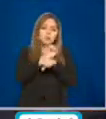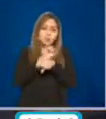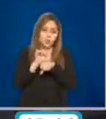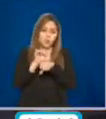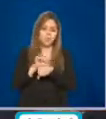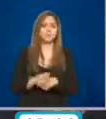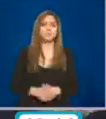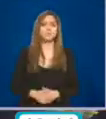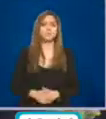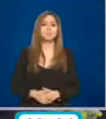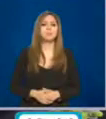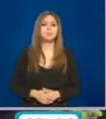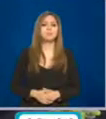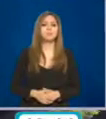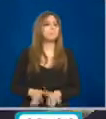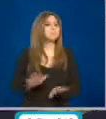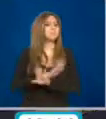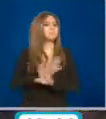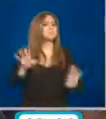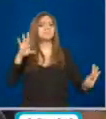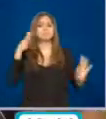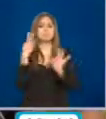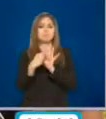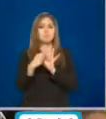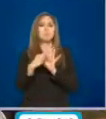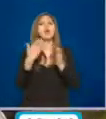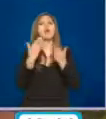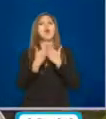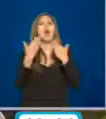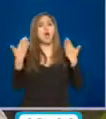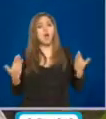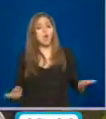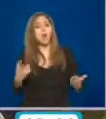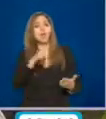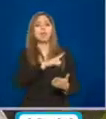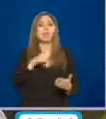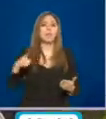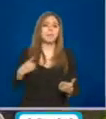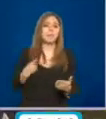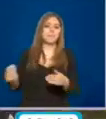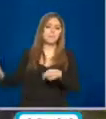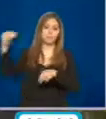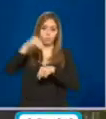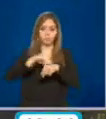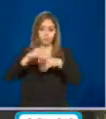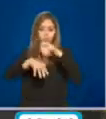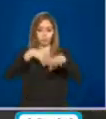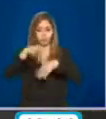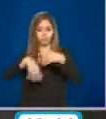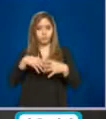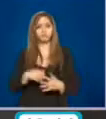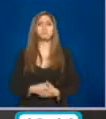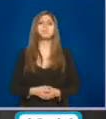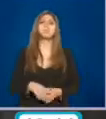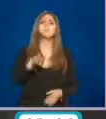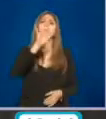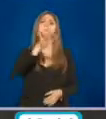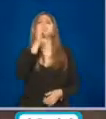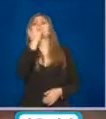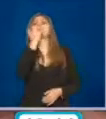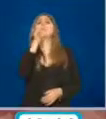Ok, ok. Y bueno. sencillo. Entonces vamos a comenzar a mezclar. Eso es todo. Ya está. Oye, Tere, y cuéntanos, ¿por qué es